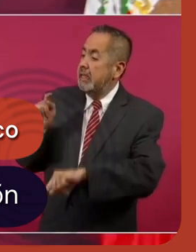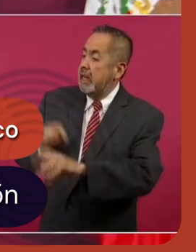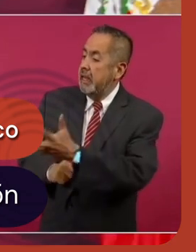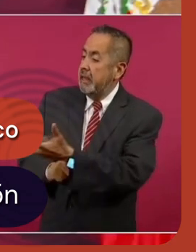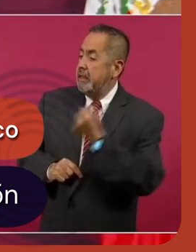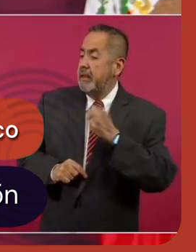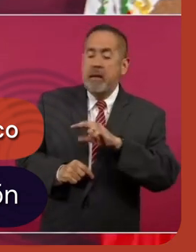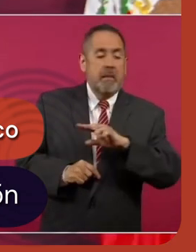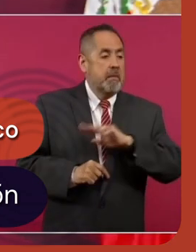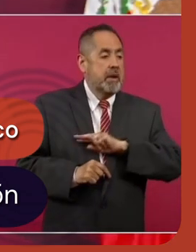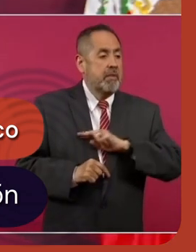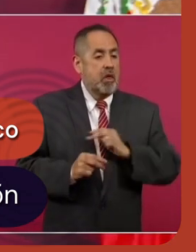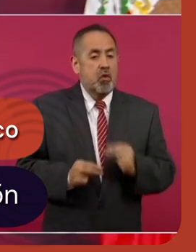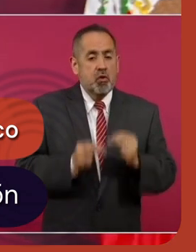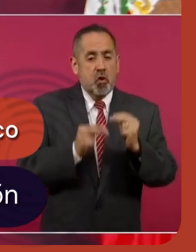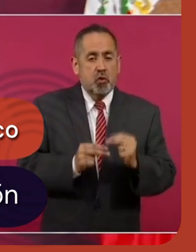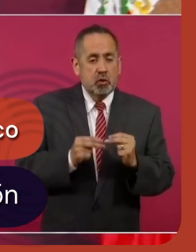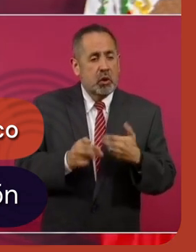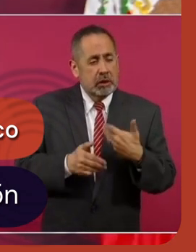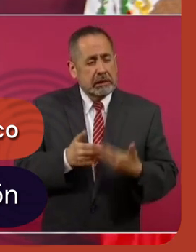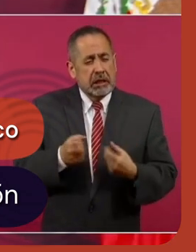Las denuncias contra